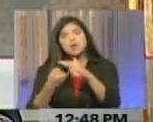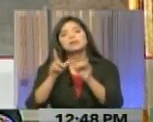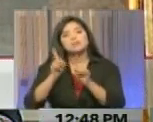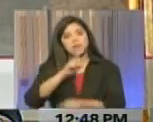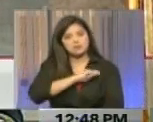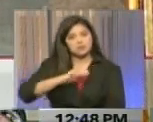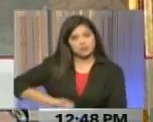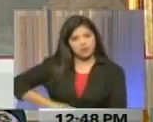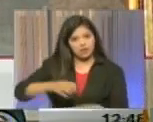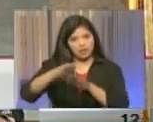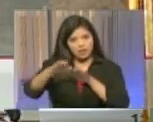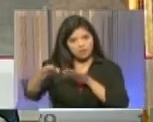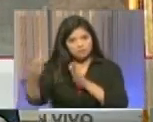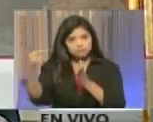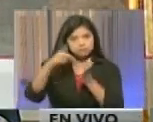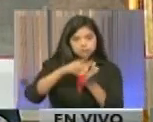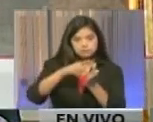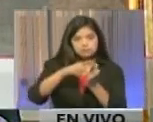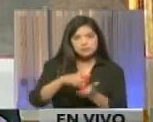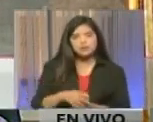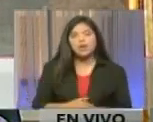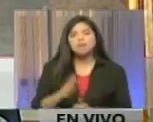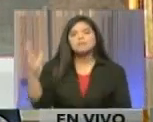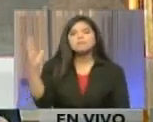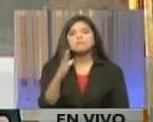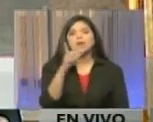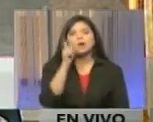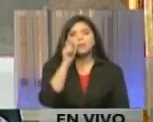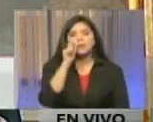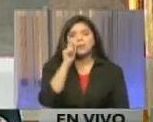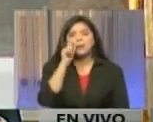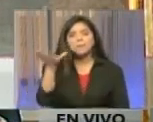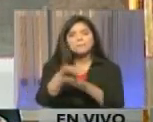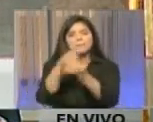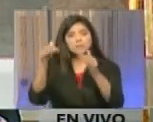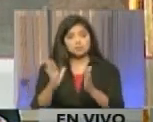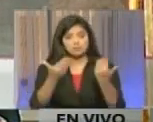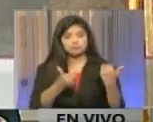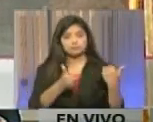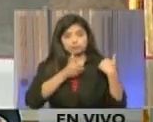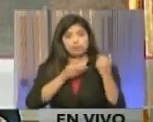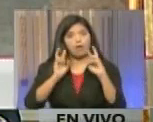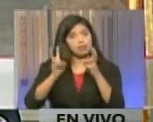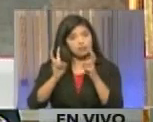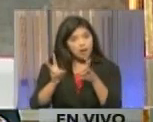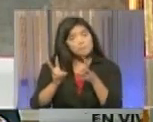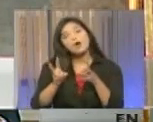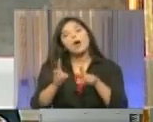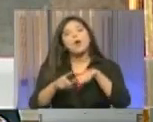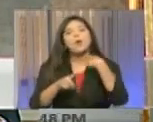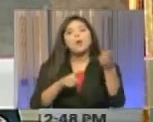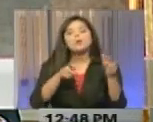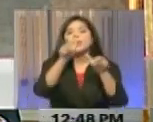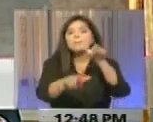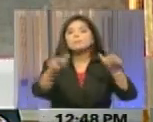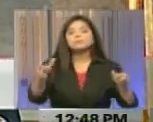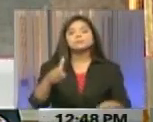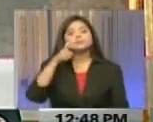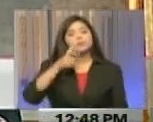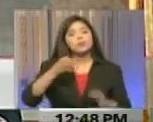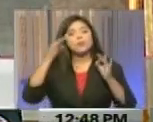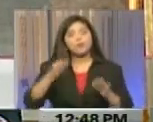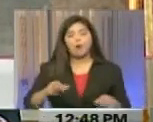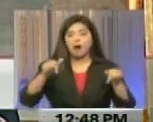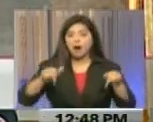Tobago, viene por ellos el ministro encargado del área con los representantes de seguridad, y en